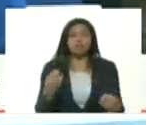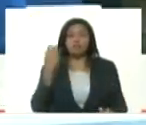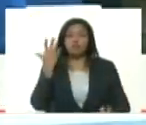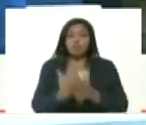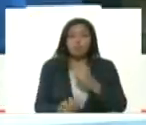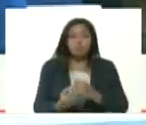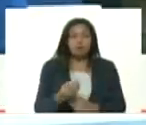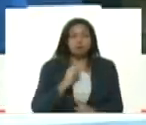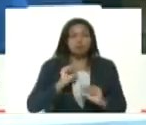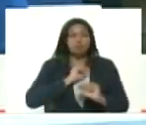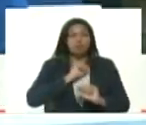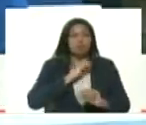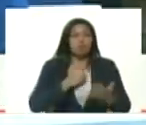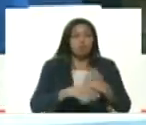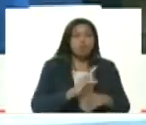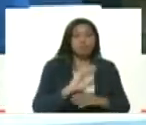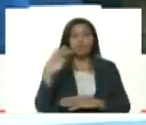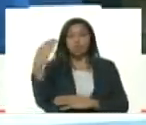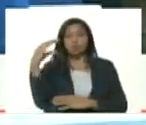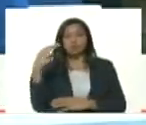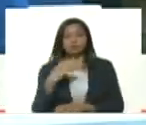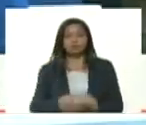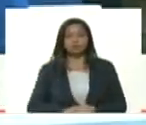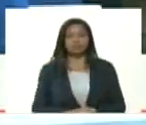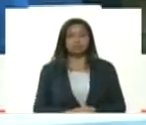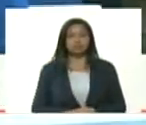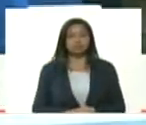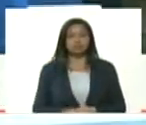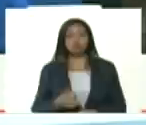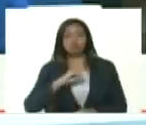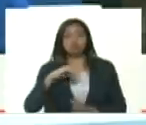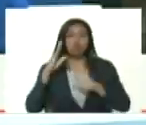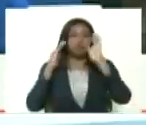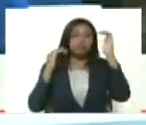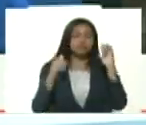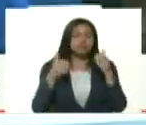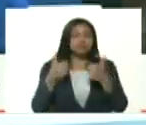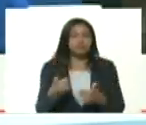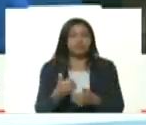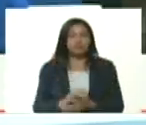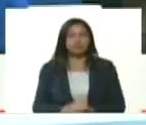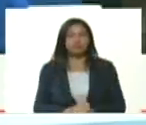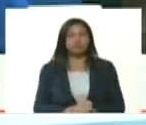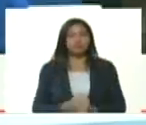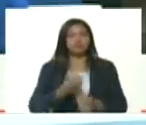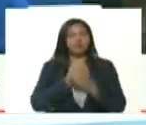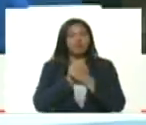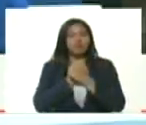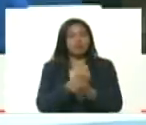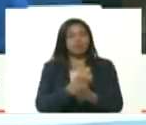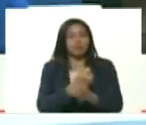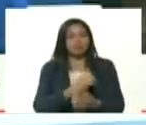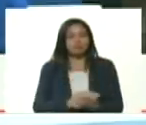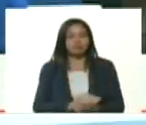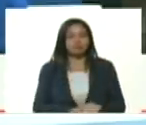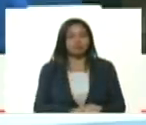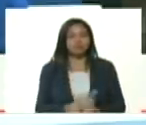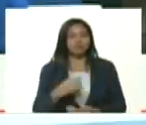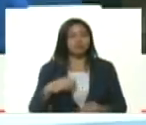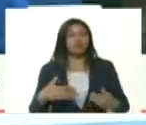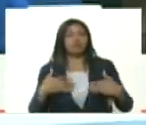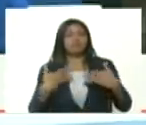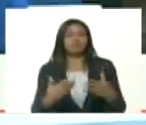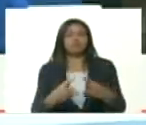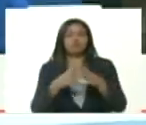huyendo, despavoridos de Colombia. Los hemos atendido con amor. Les hemos dado